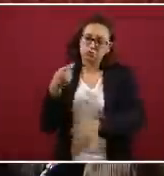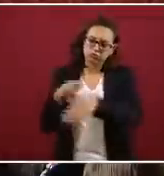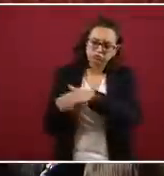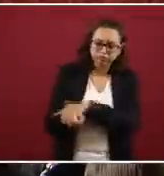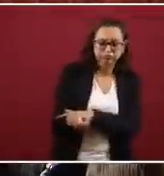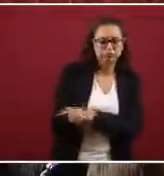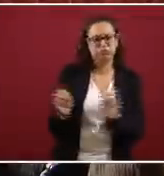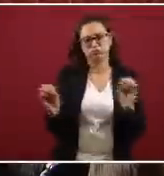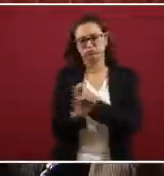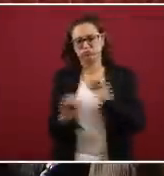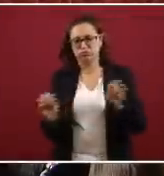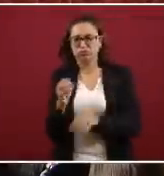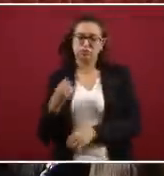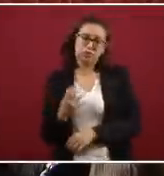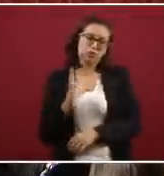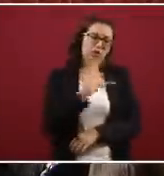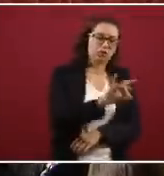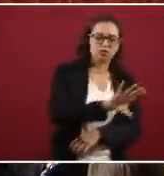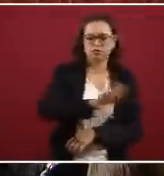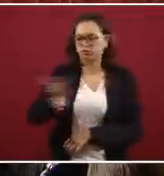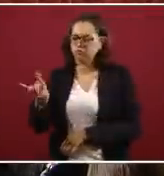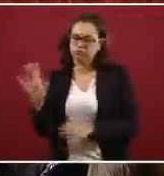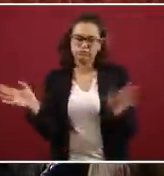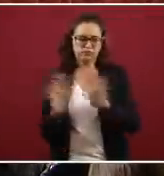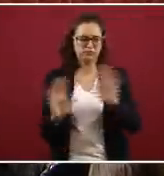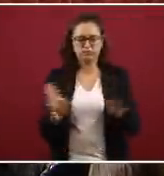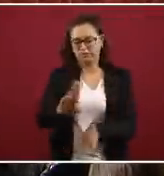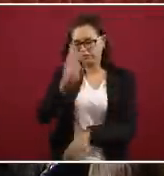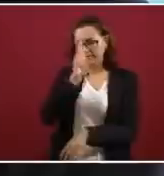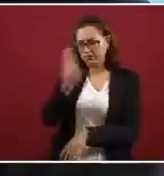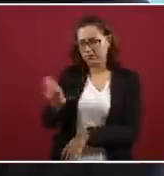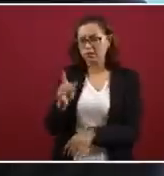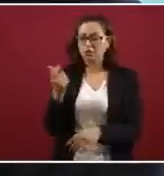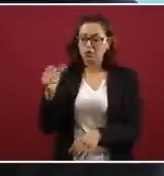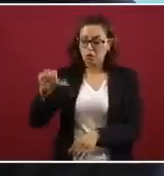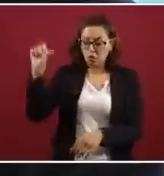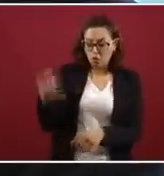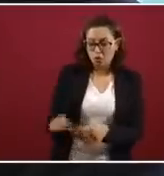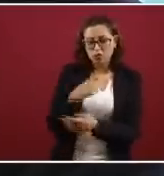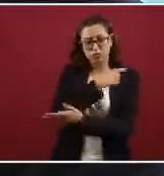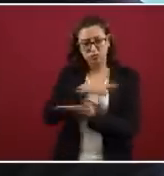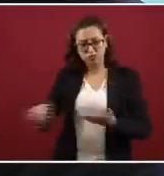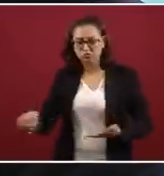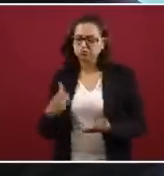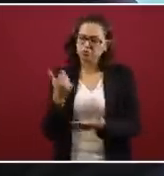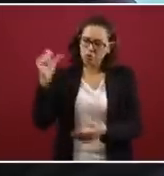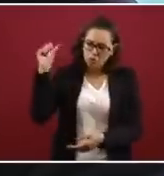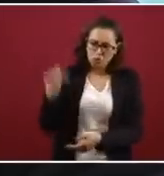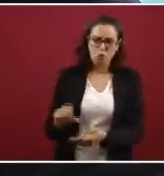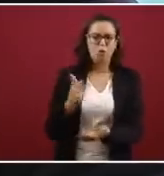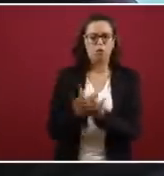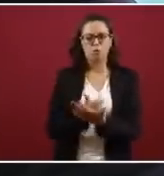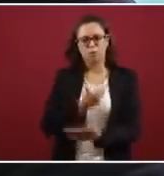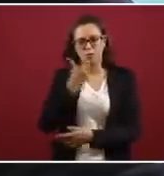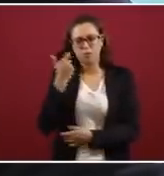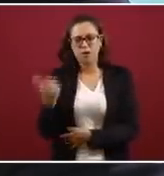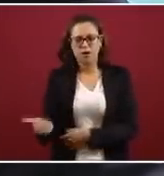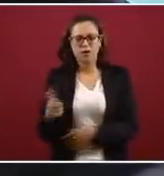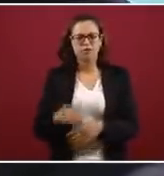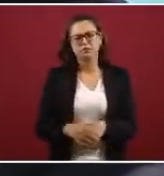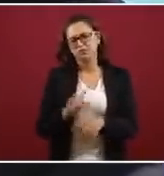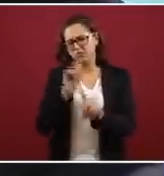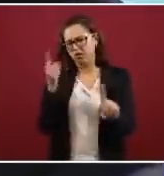tan pronto como entregan sus cosechas. ¿Cómo se logra esto? ¿Cómo vamos a poder llevar a cabo toda esta